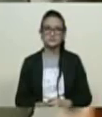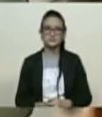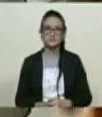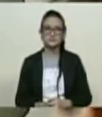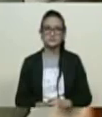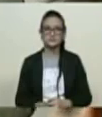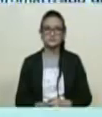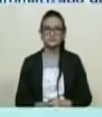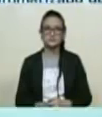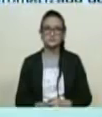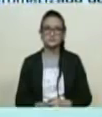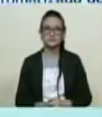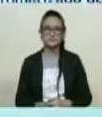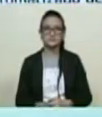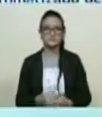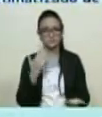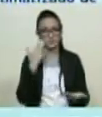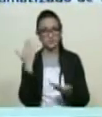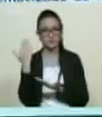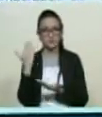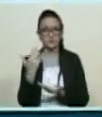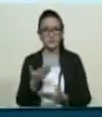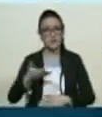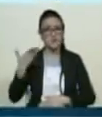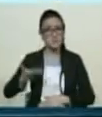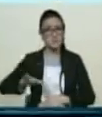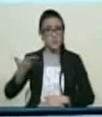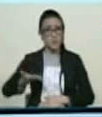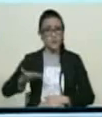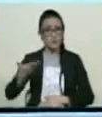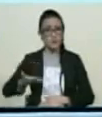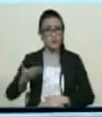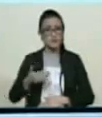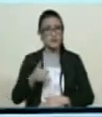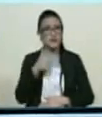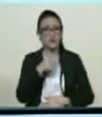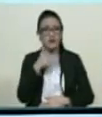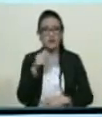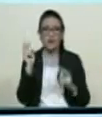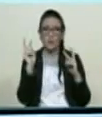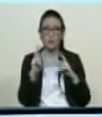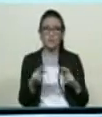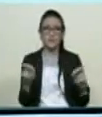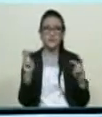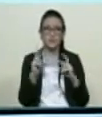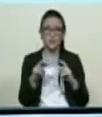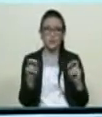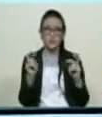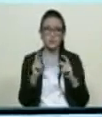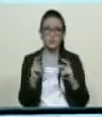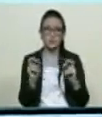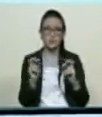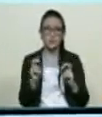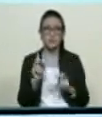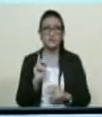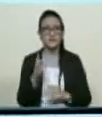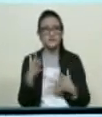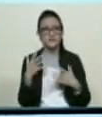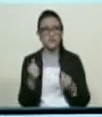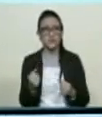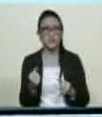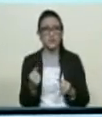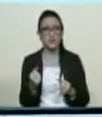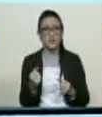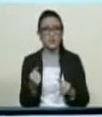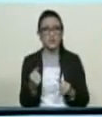la anterior. Es importante que para cada auditoría estemos completamente seguros que en cada